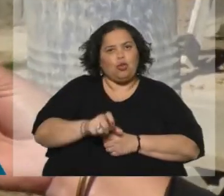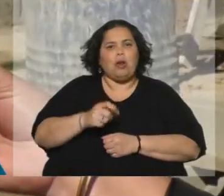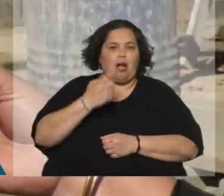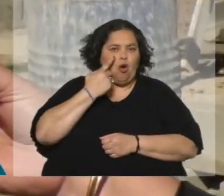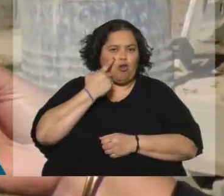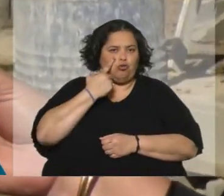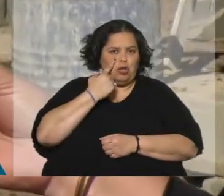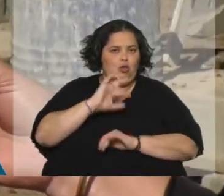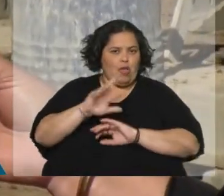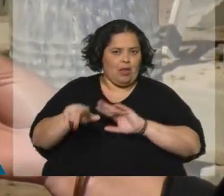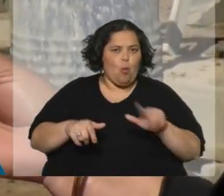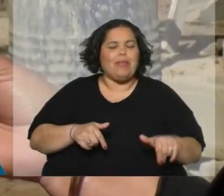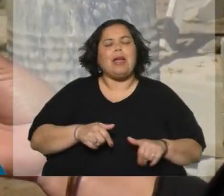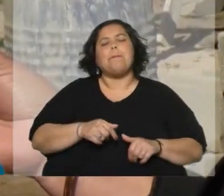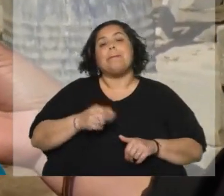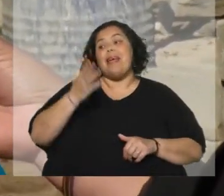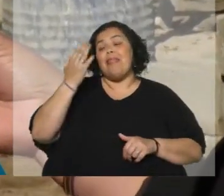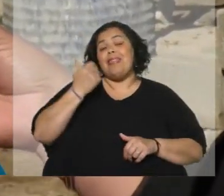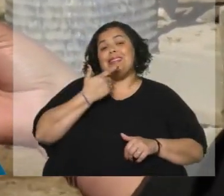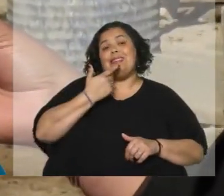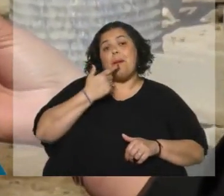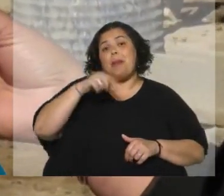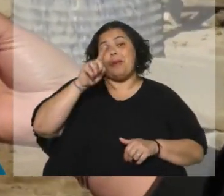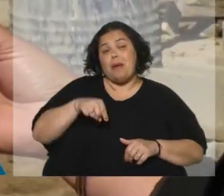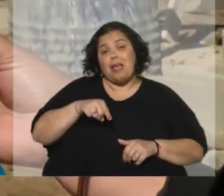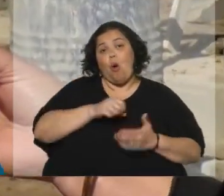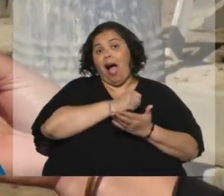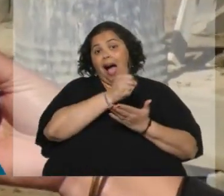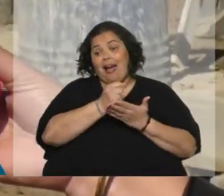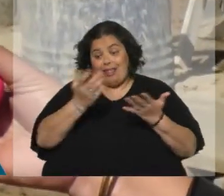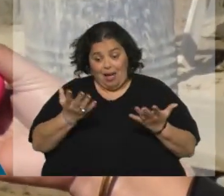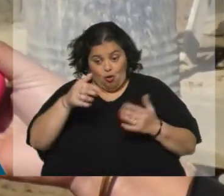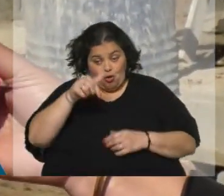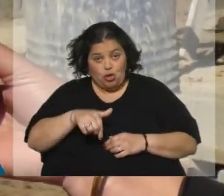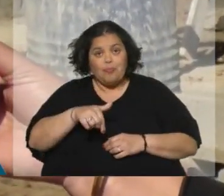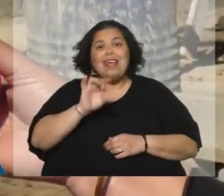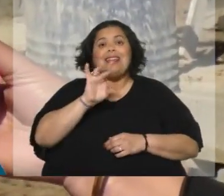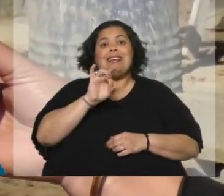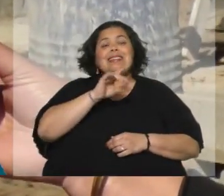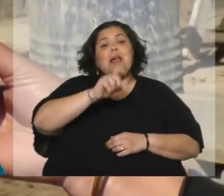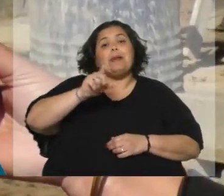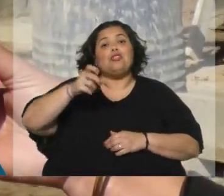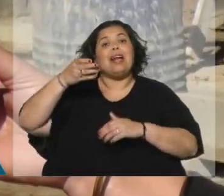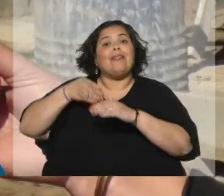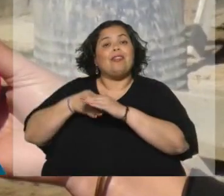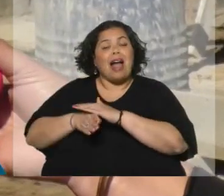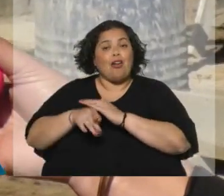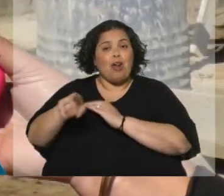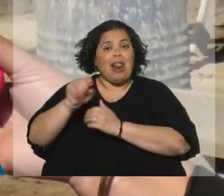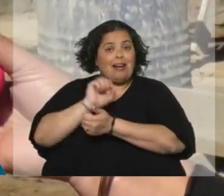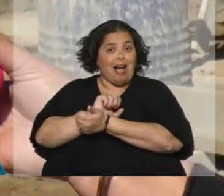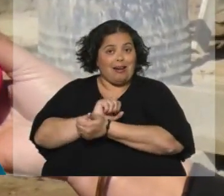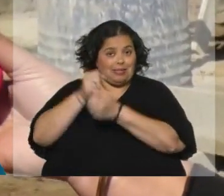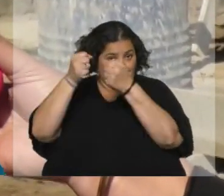del primero de septiembre a hoy son este 15 personas que ingresaron a las cárceles de las cuales tres